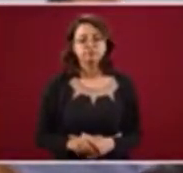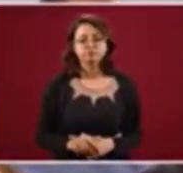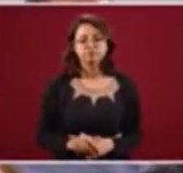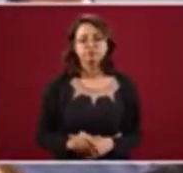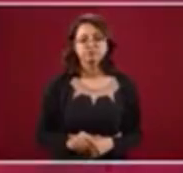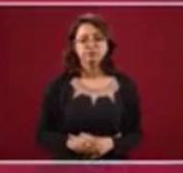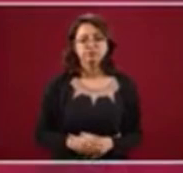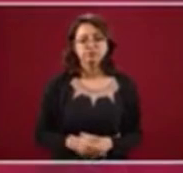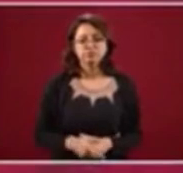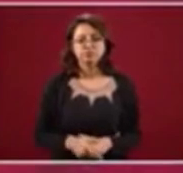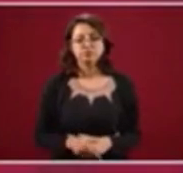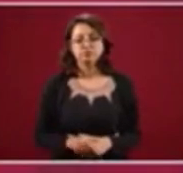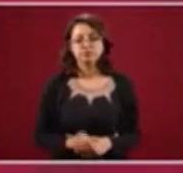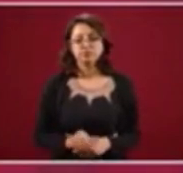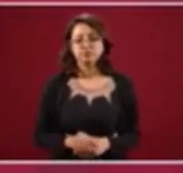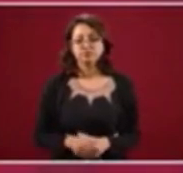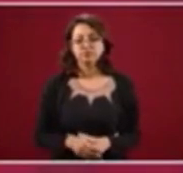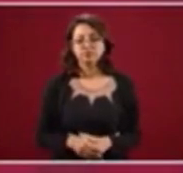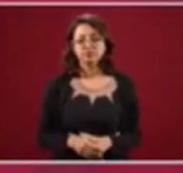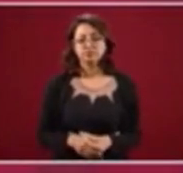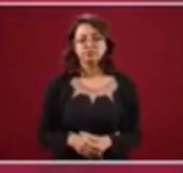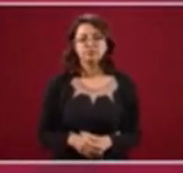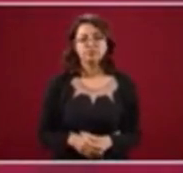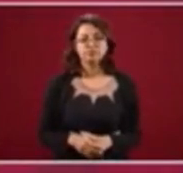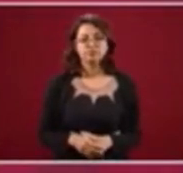este es un asunto